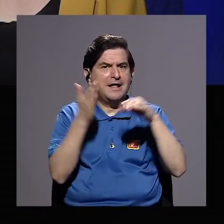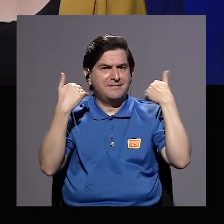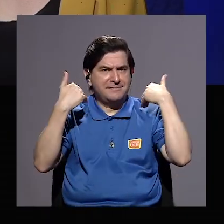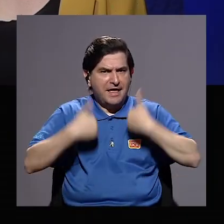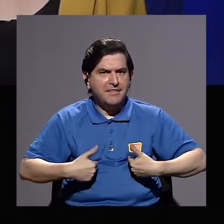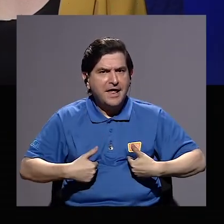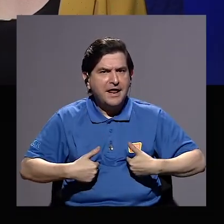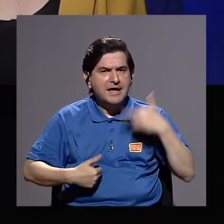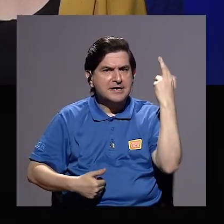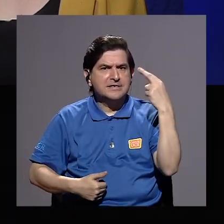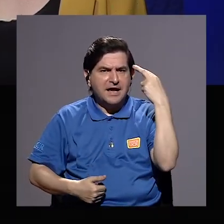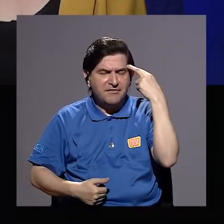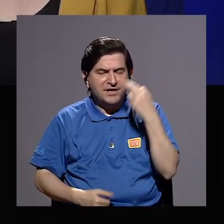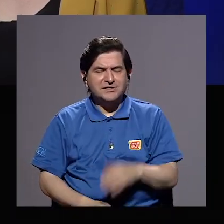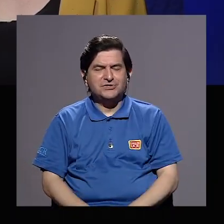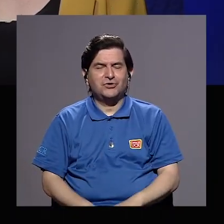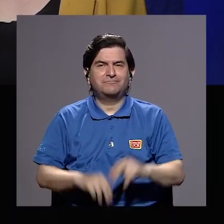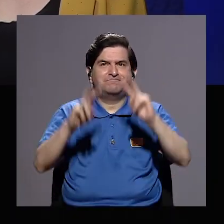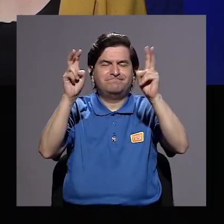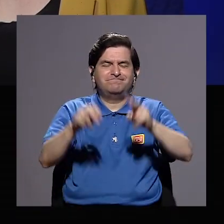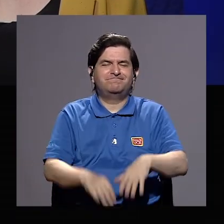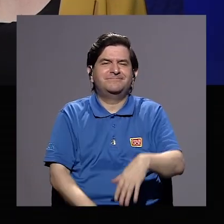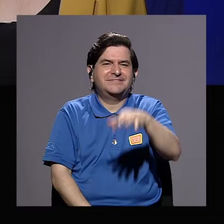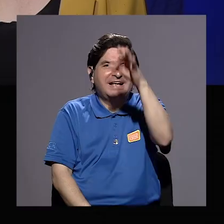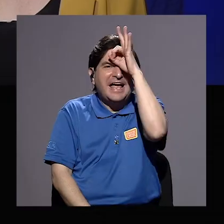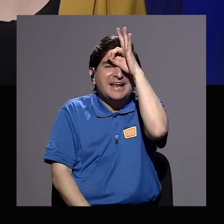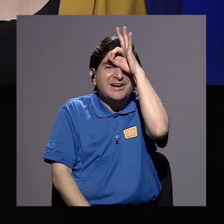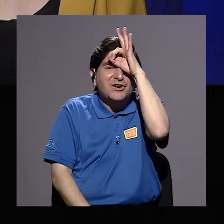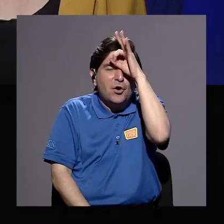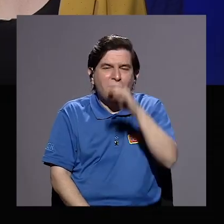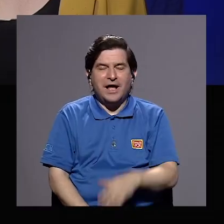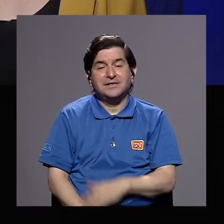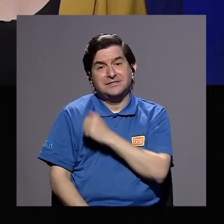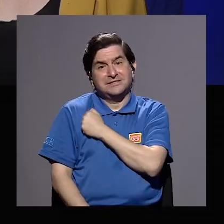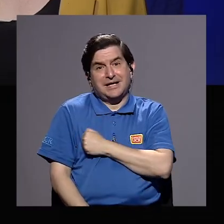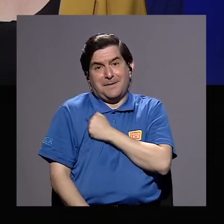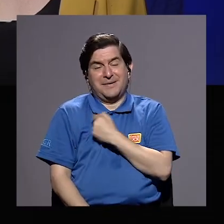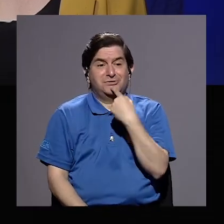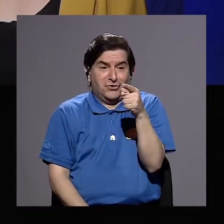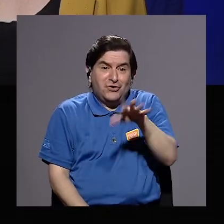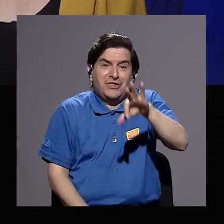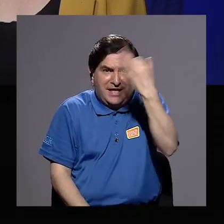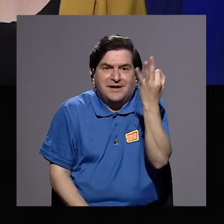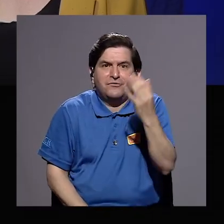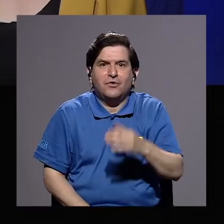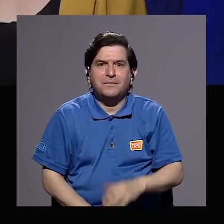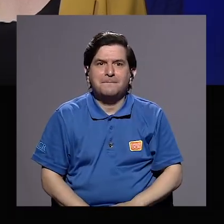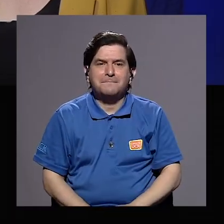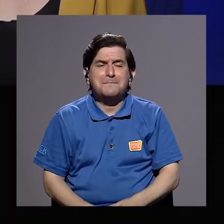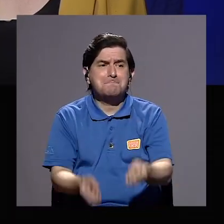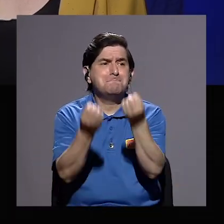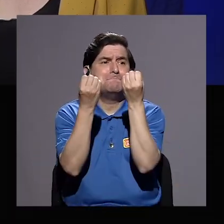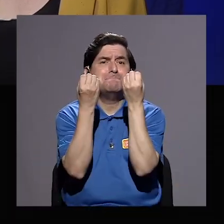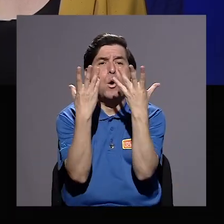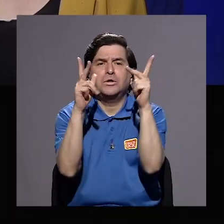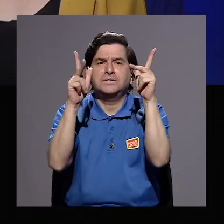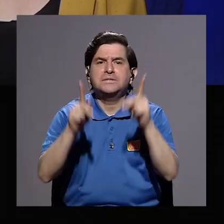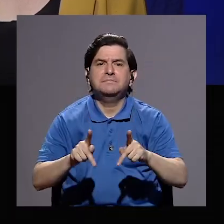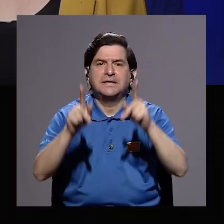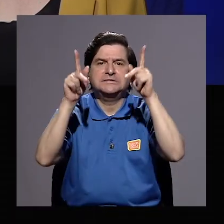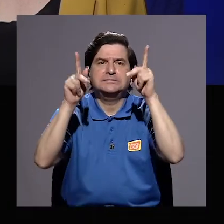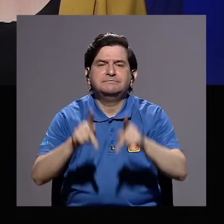derechos humanos se debe a la ignorancia, y discúlpeme que lo diga de esa manera, de muchas de